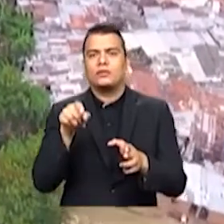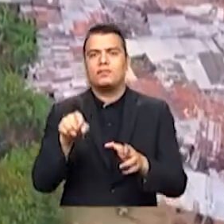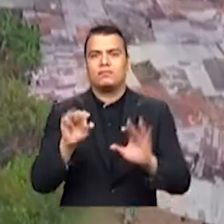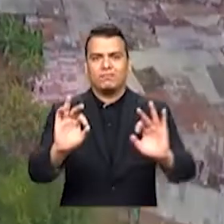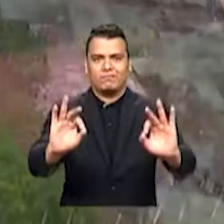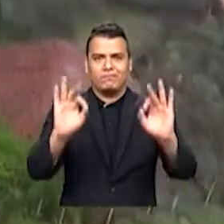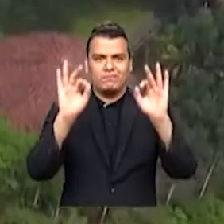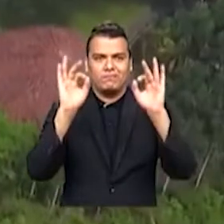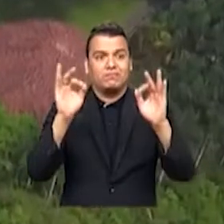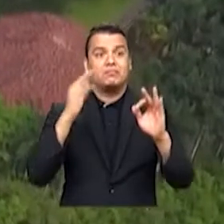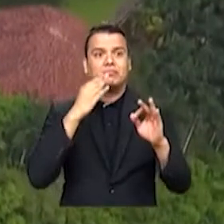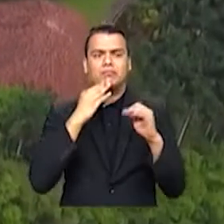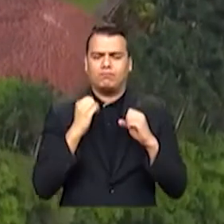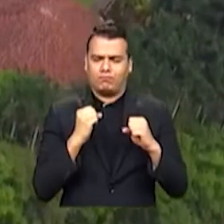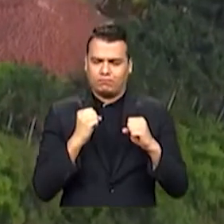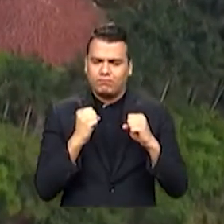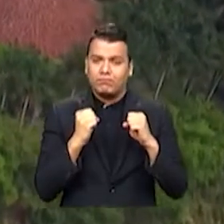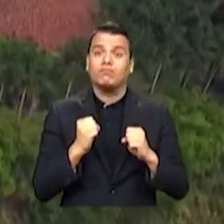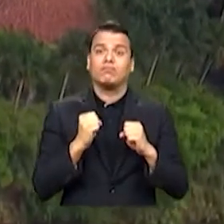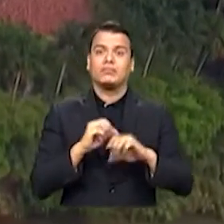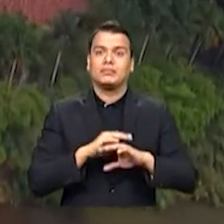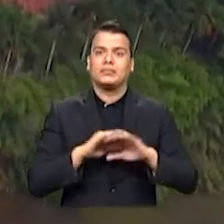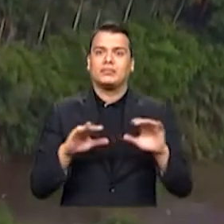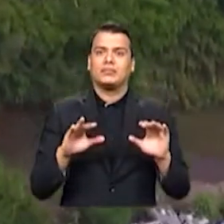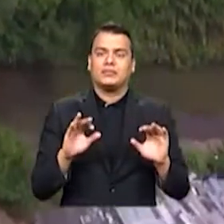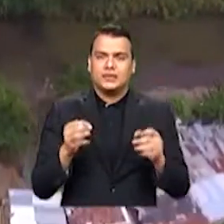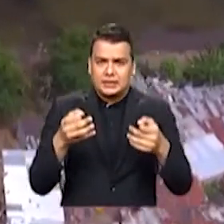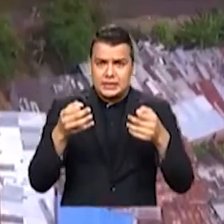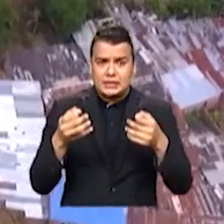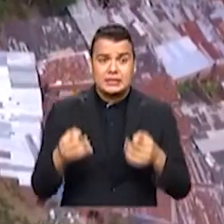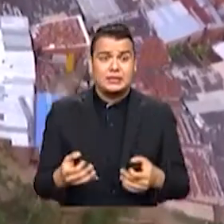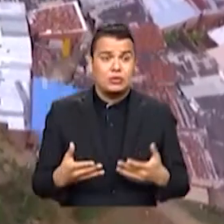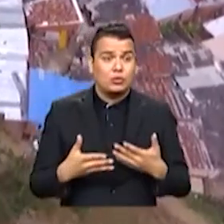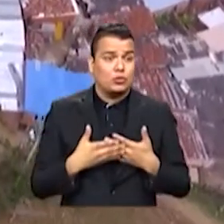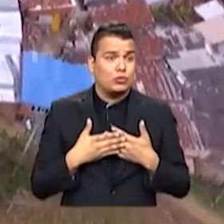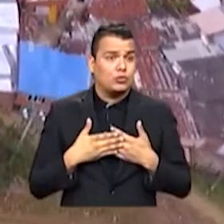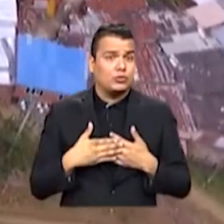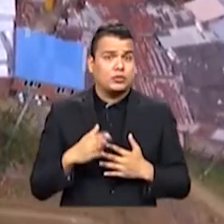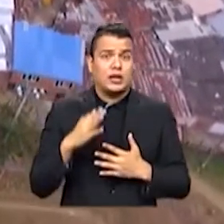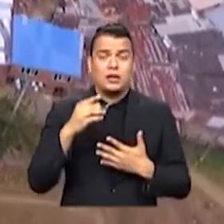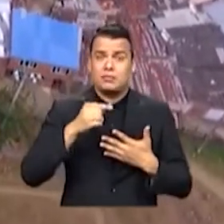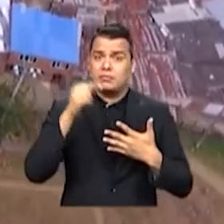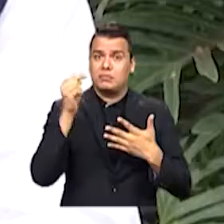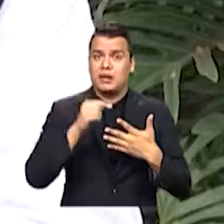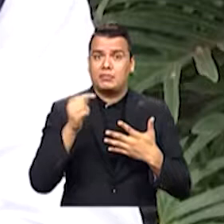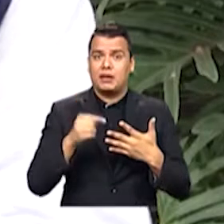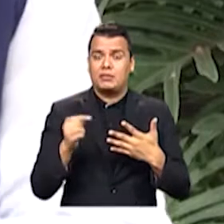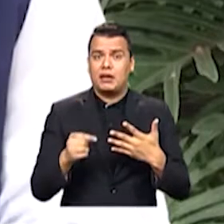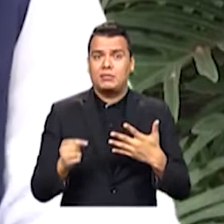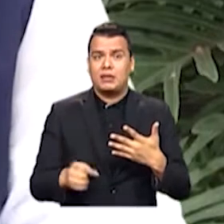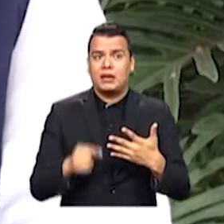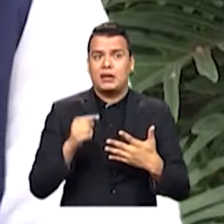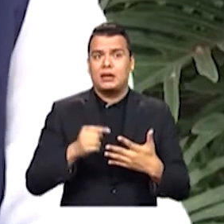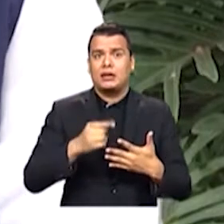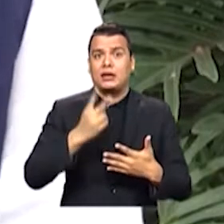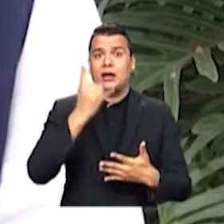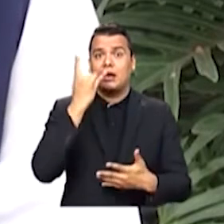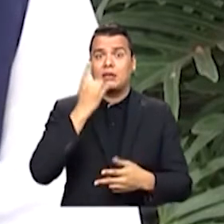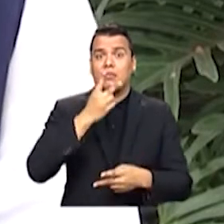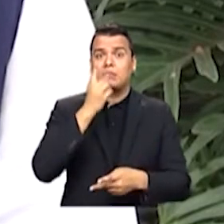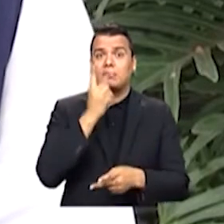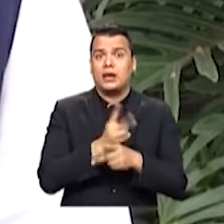completamente estabilizado y se permitirá entonces con eso mitigar los riesgos asociados a esta